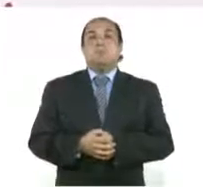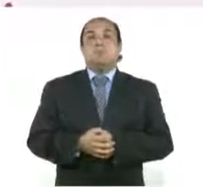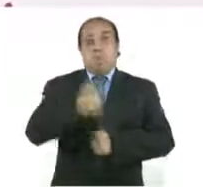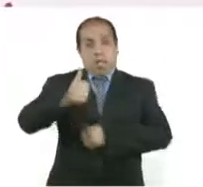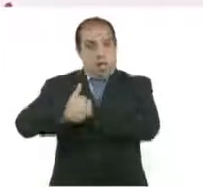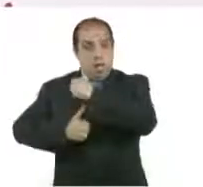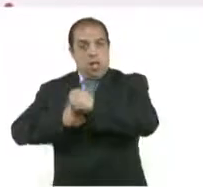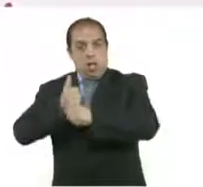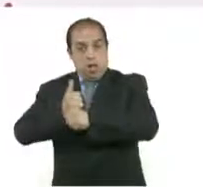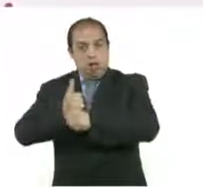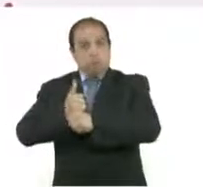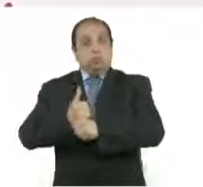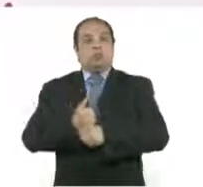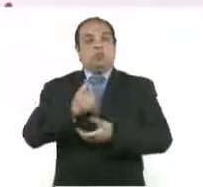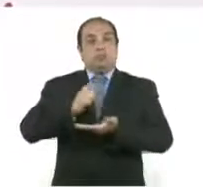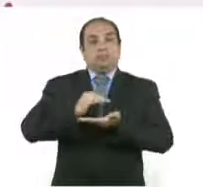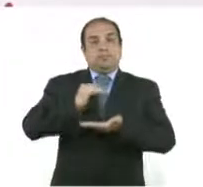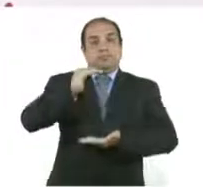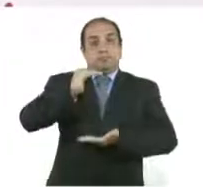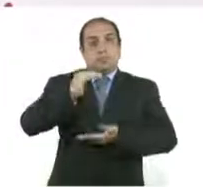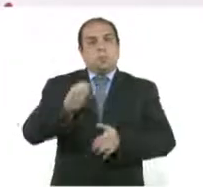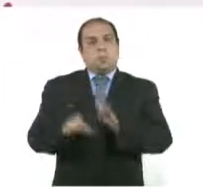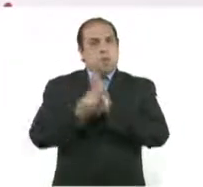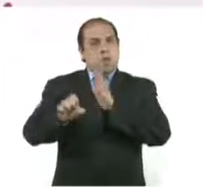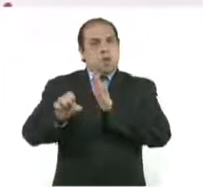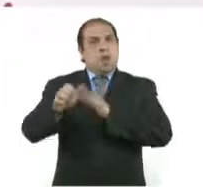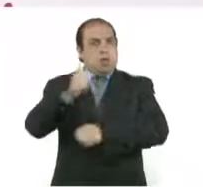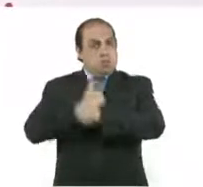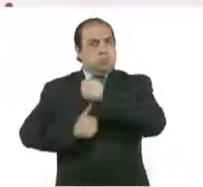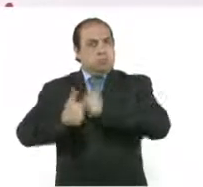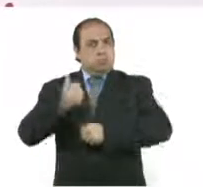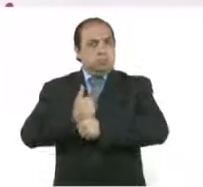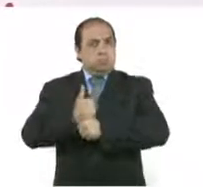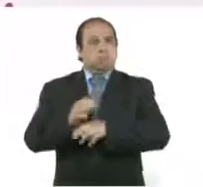De tal manera que el año pasado